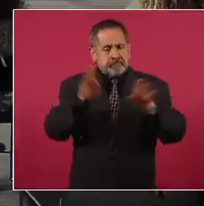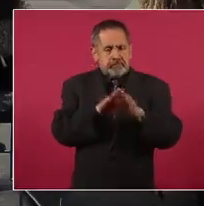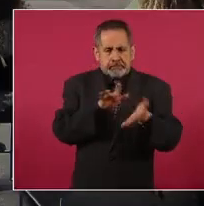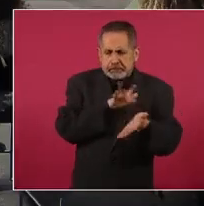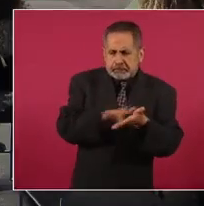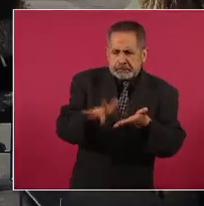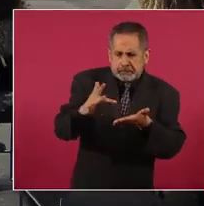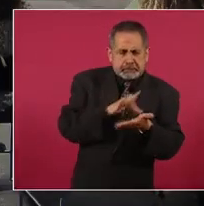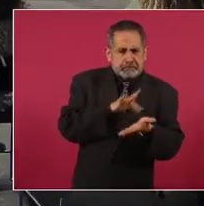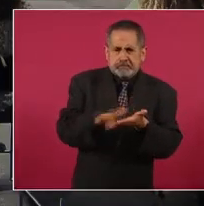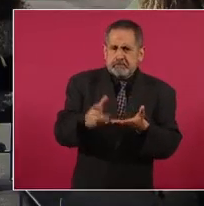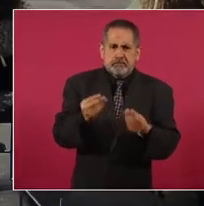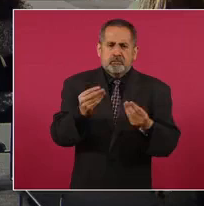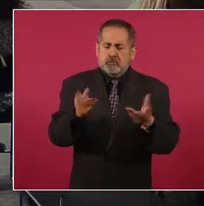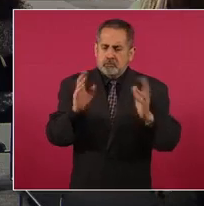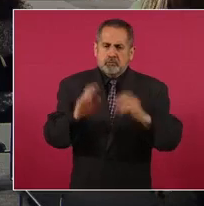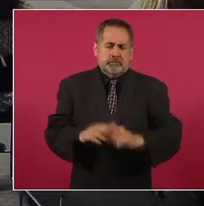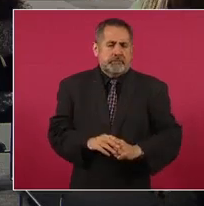apoya mucho